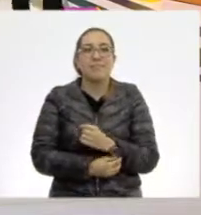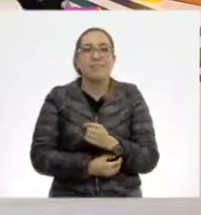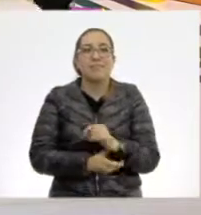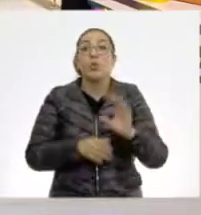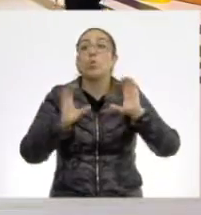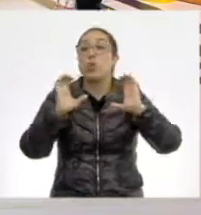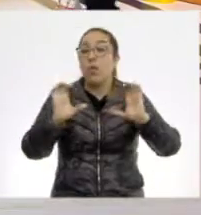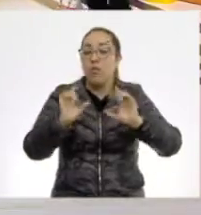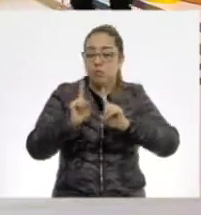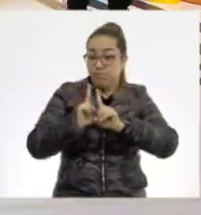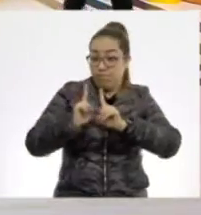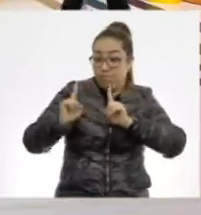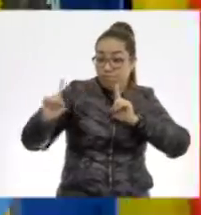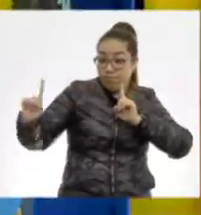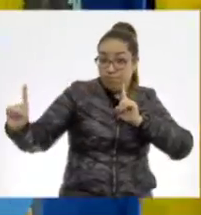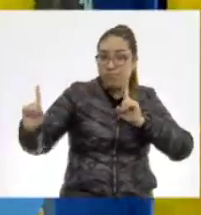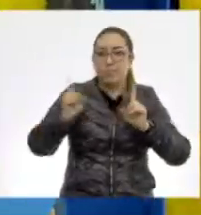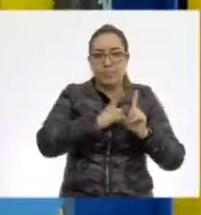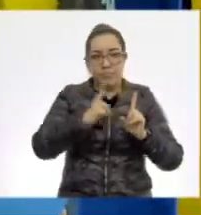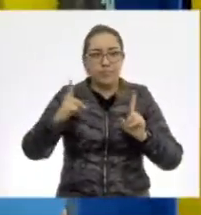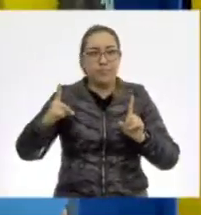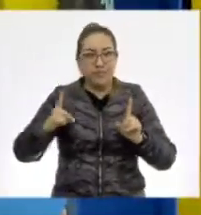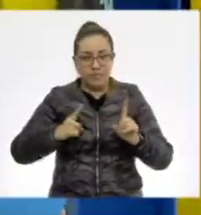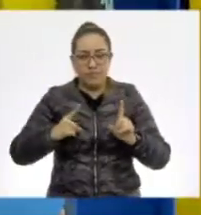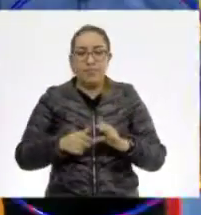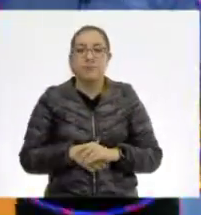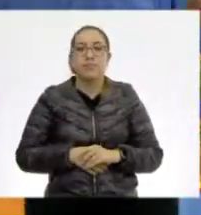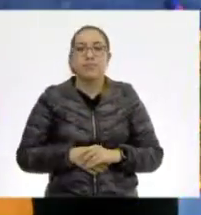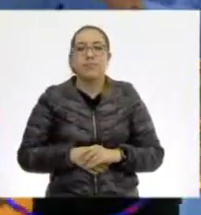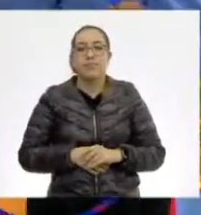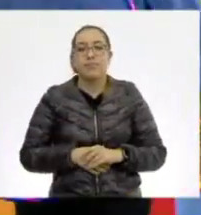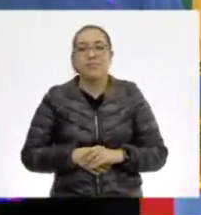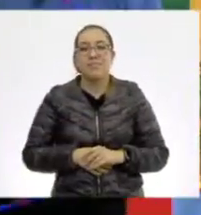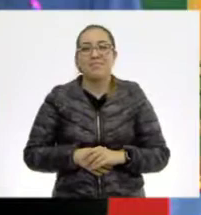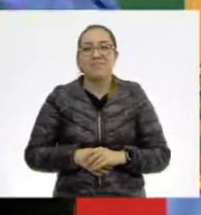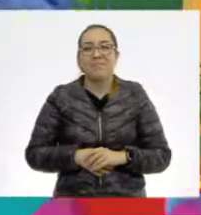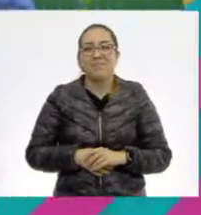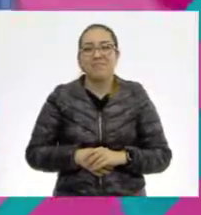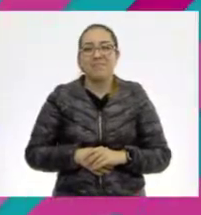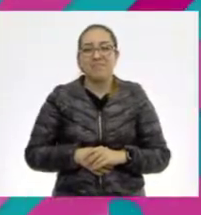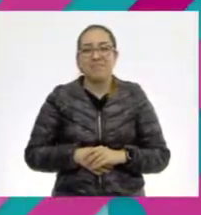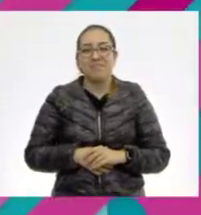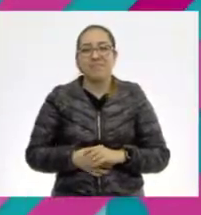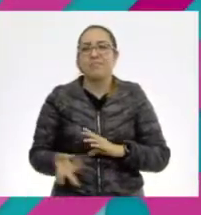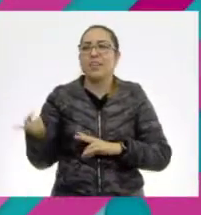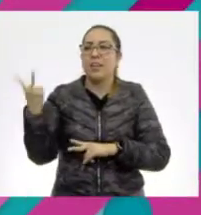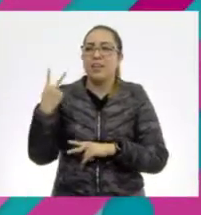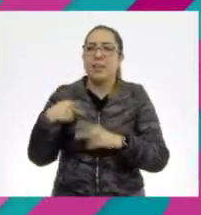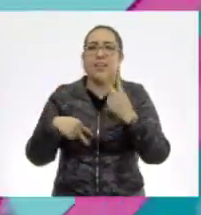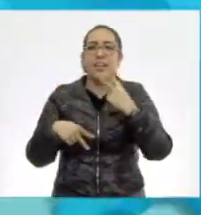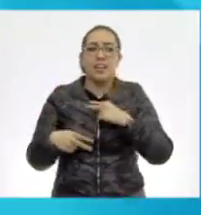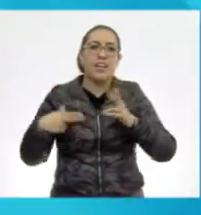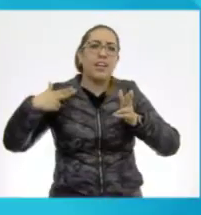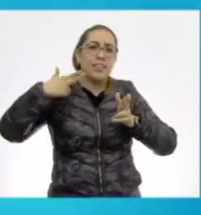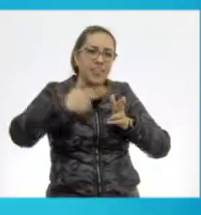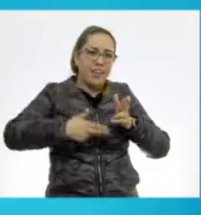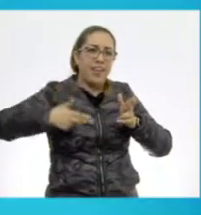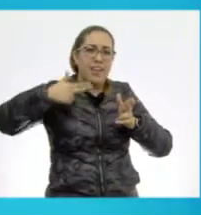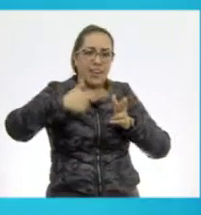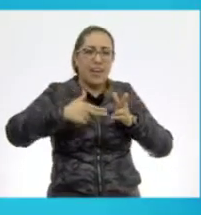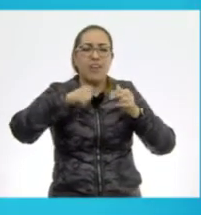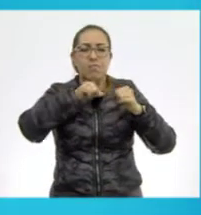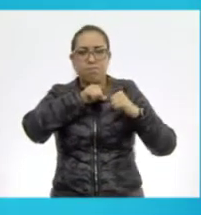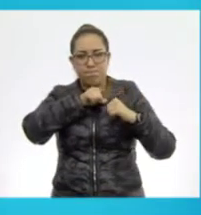Respetando nuestro espacio personal, avanzamos. Ahí viene el tren con los soldados que trae